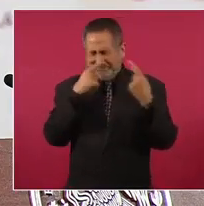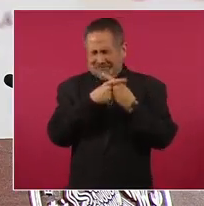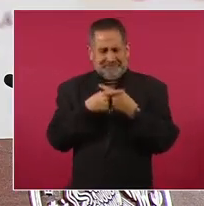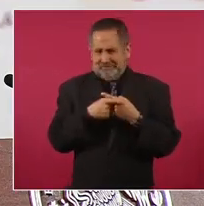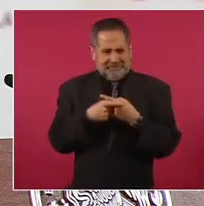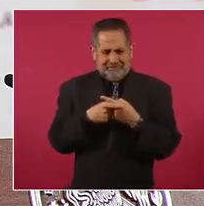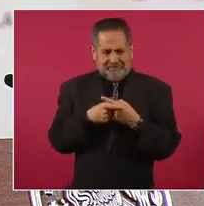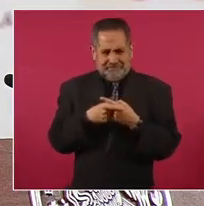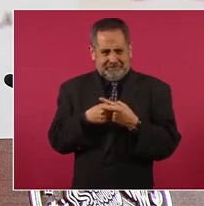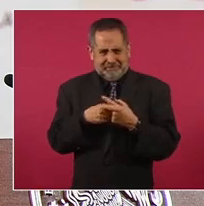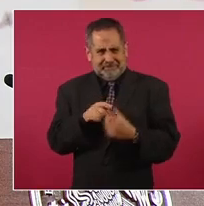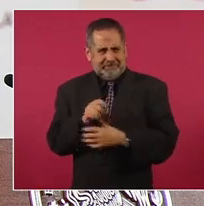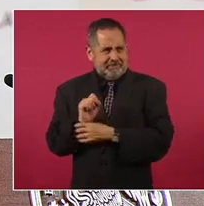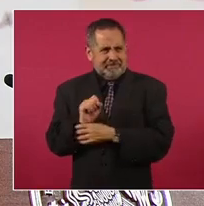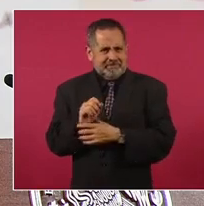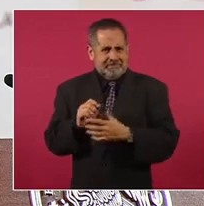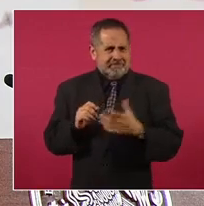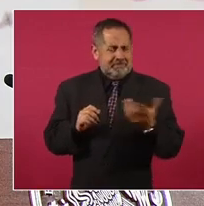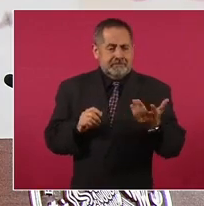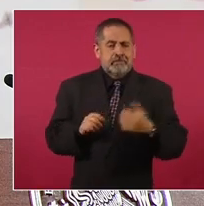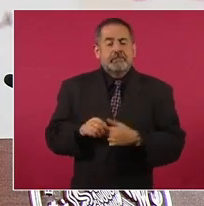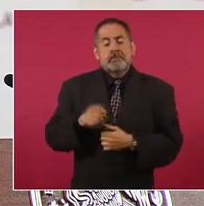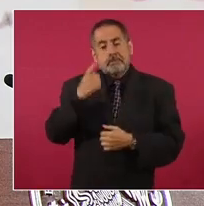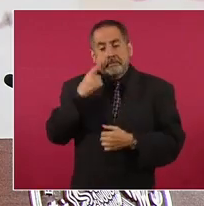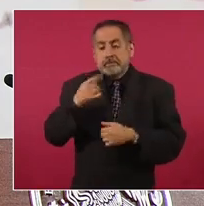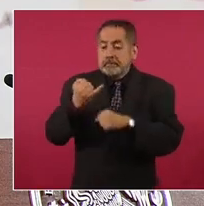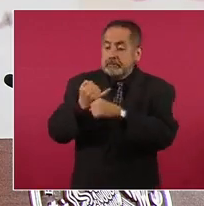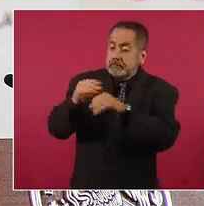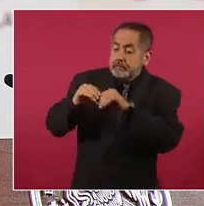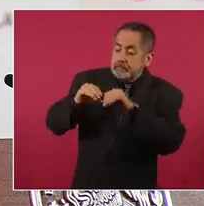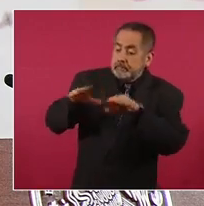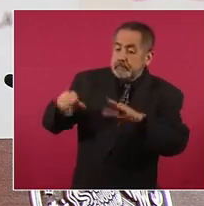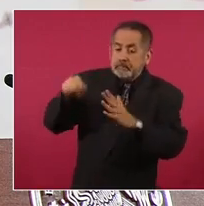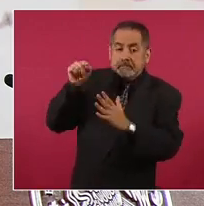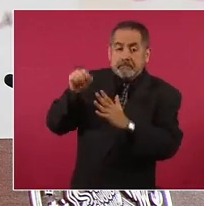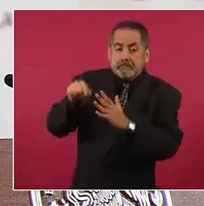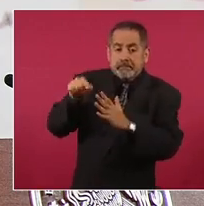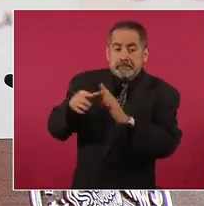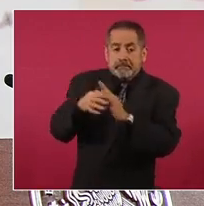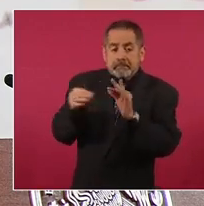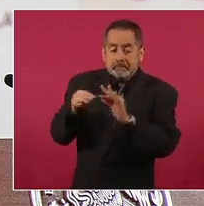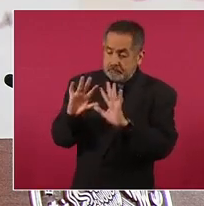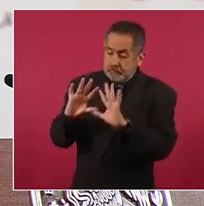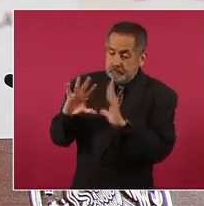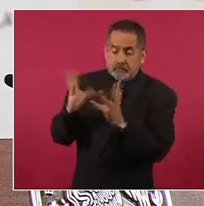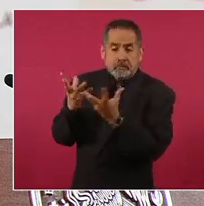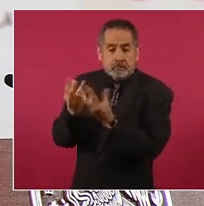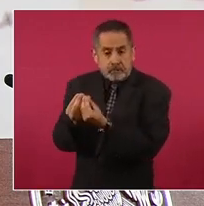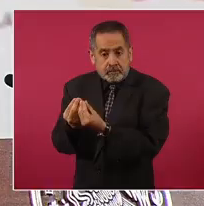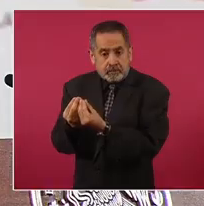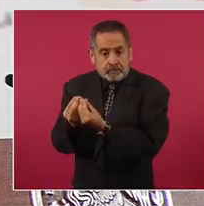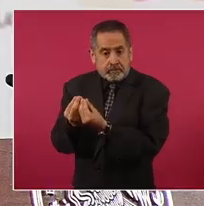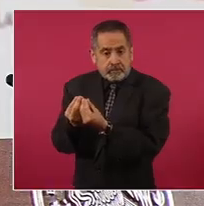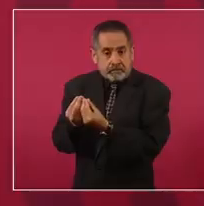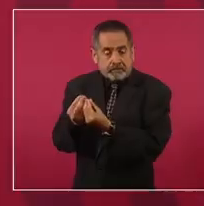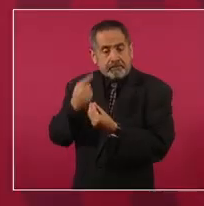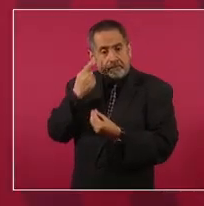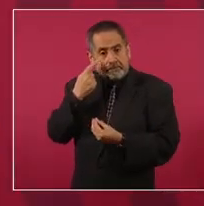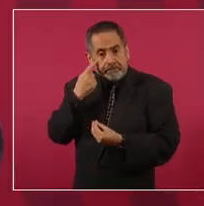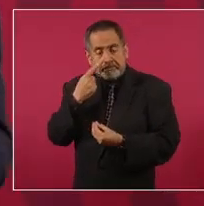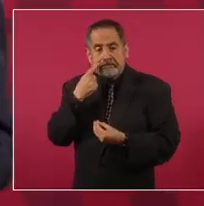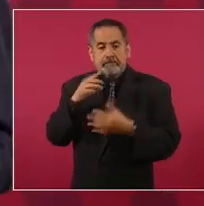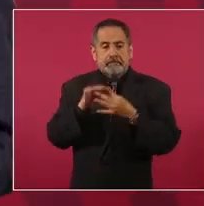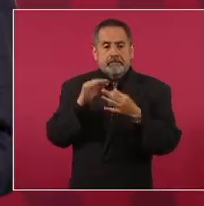les comenté que el informe debe de verse de una manera integral. Les comenté